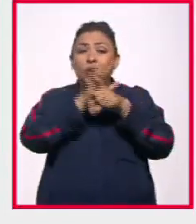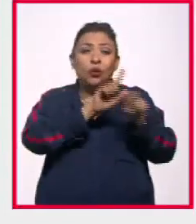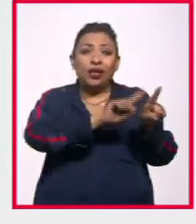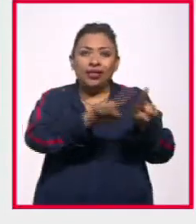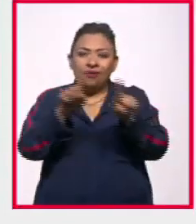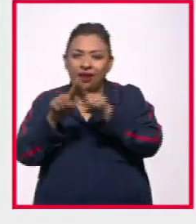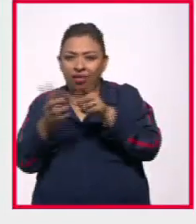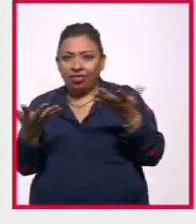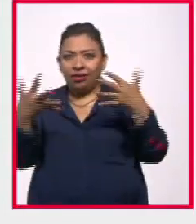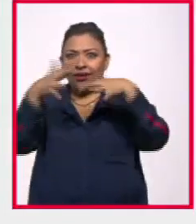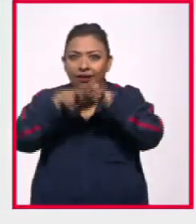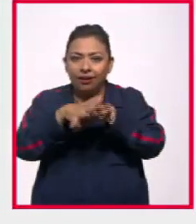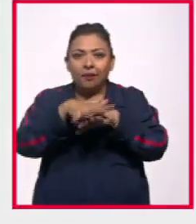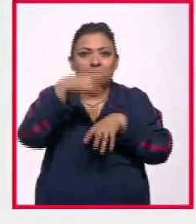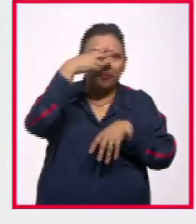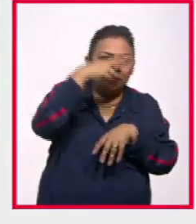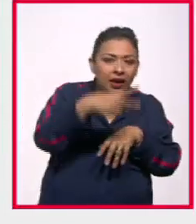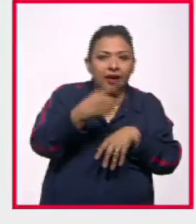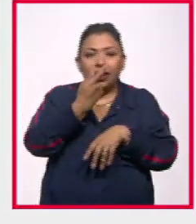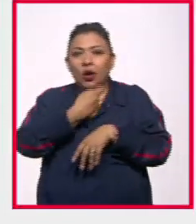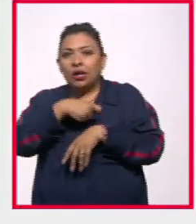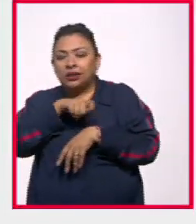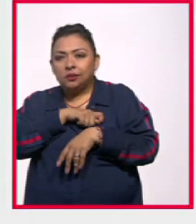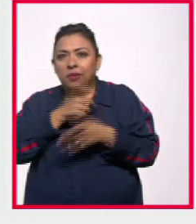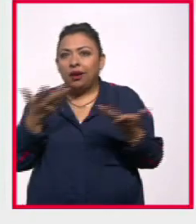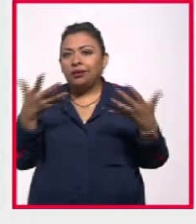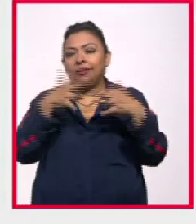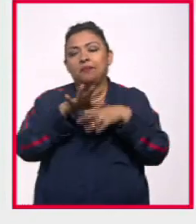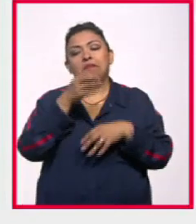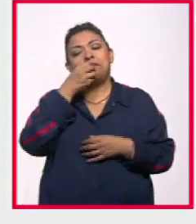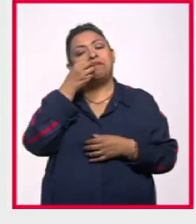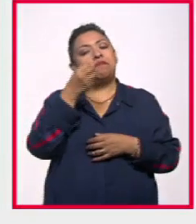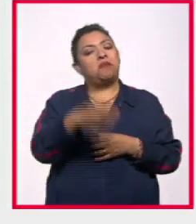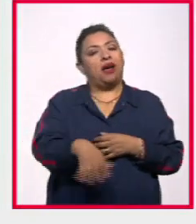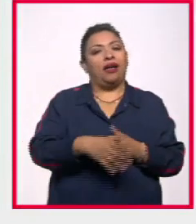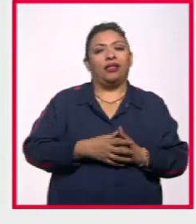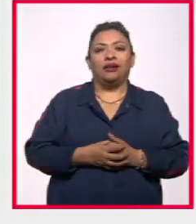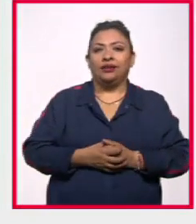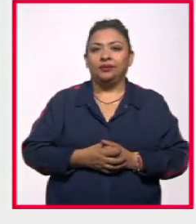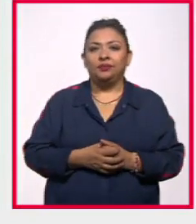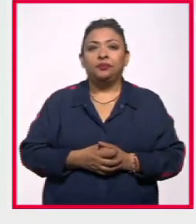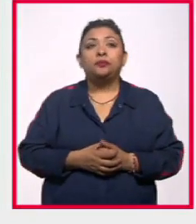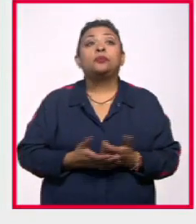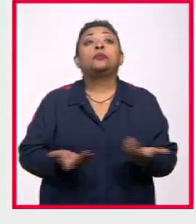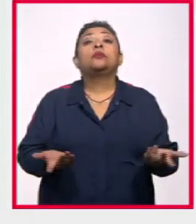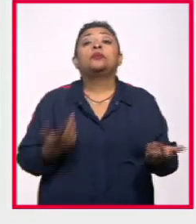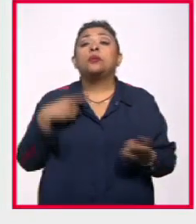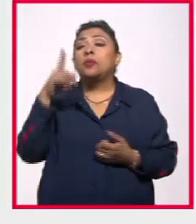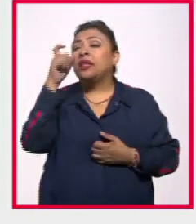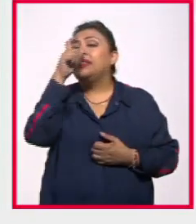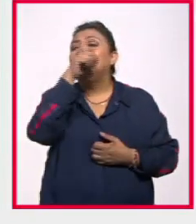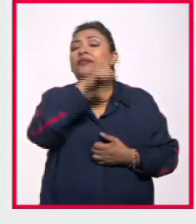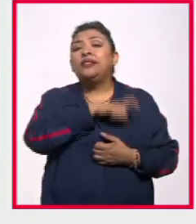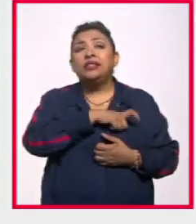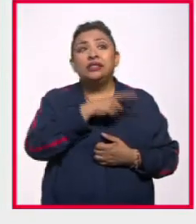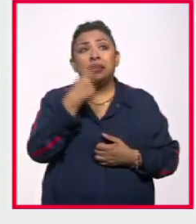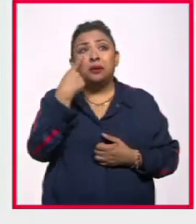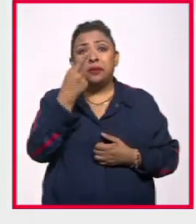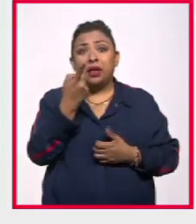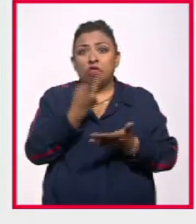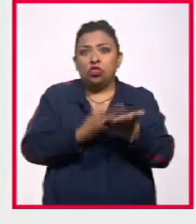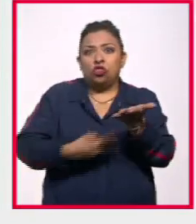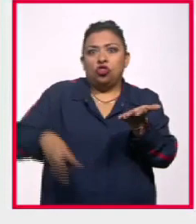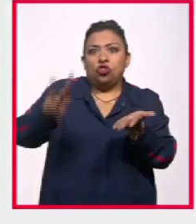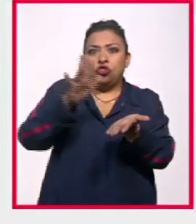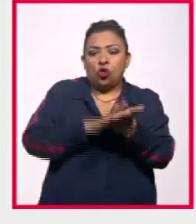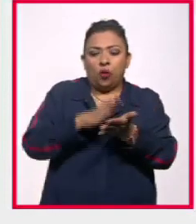¿no? La mexicana y la española, y eso es muy padre verlo en pantalla. ¿Qué tan complejo ha sido justamente tener esta doble función?